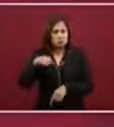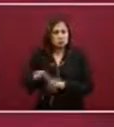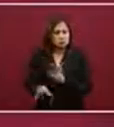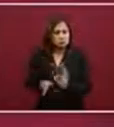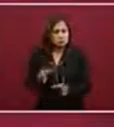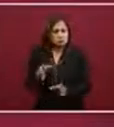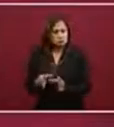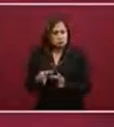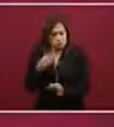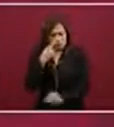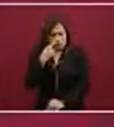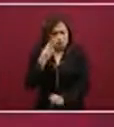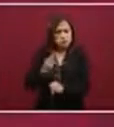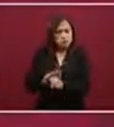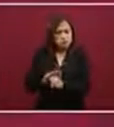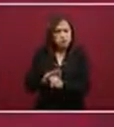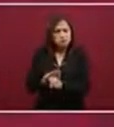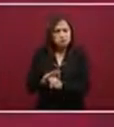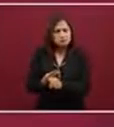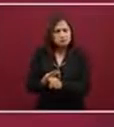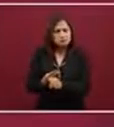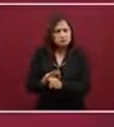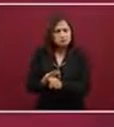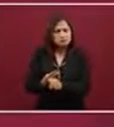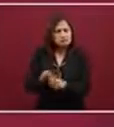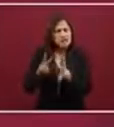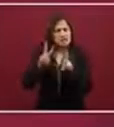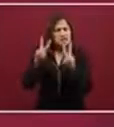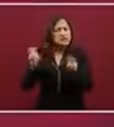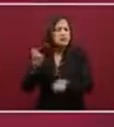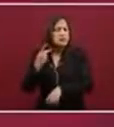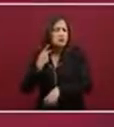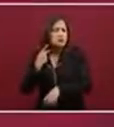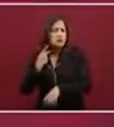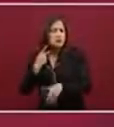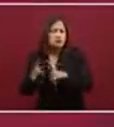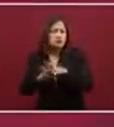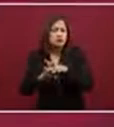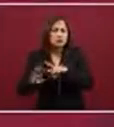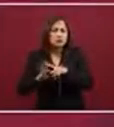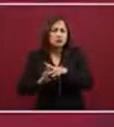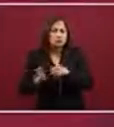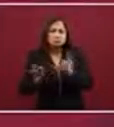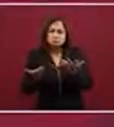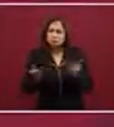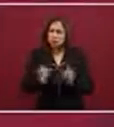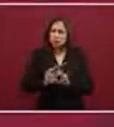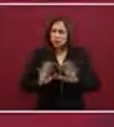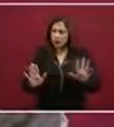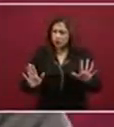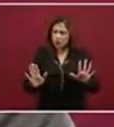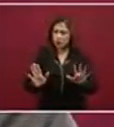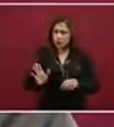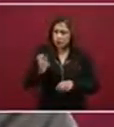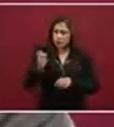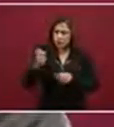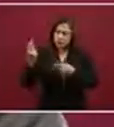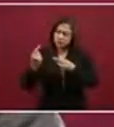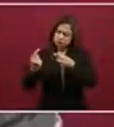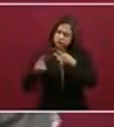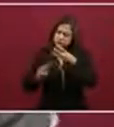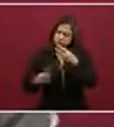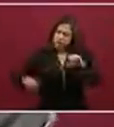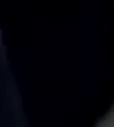nuestra responsabilidad en política migratoria todo esto se da informal un